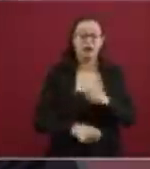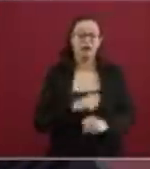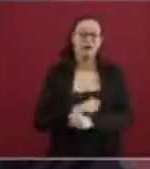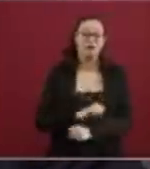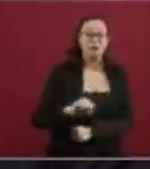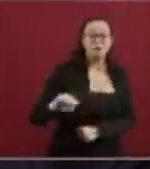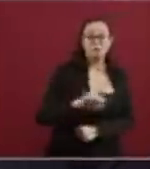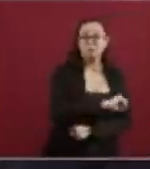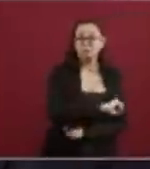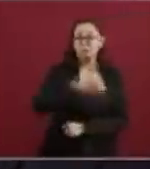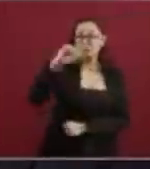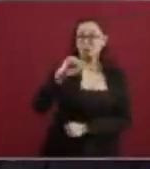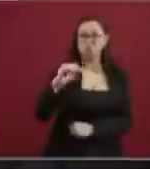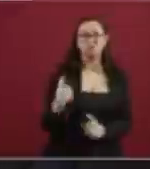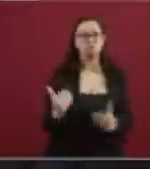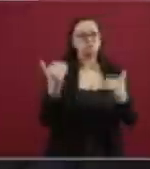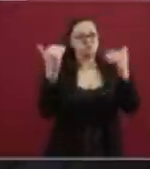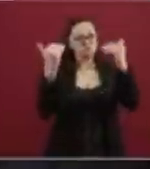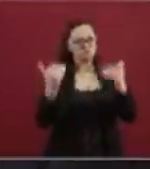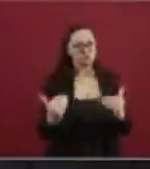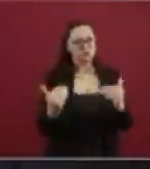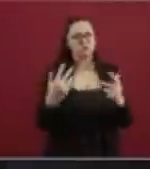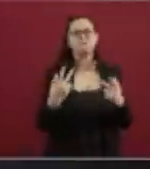hay confianza en el consumidor